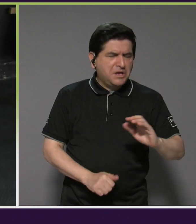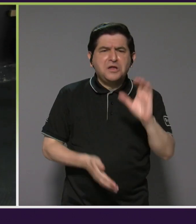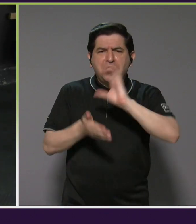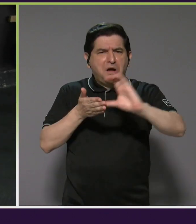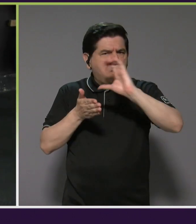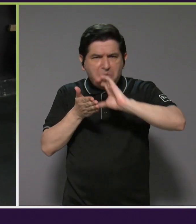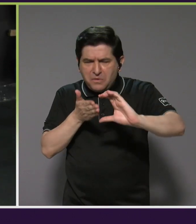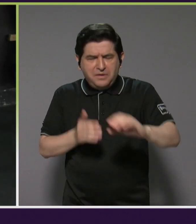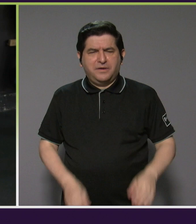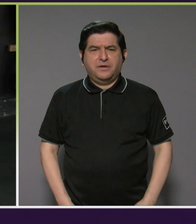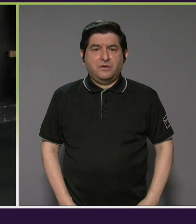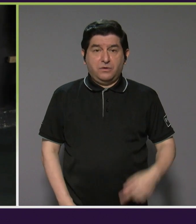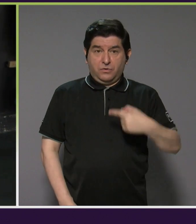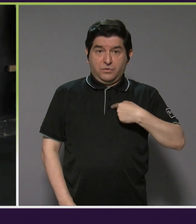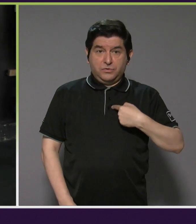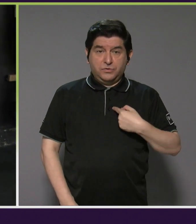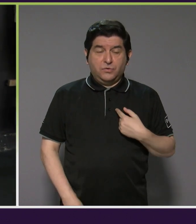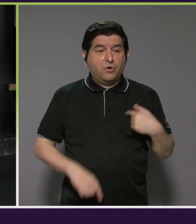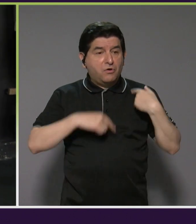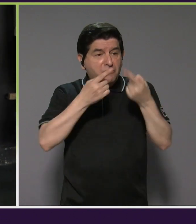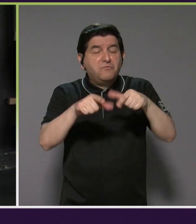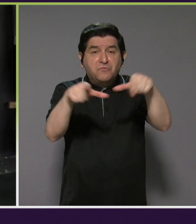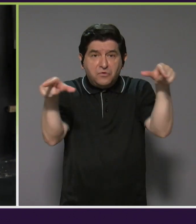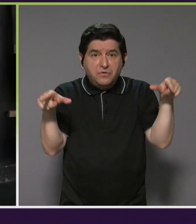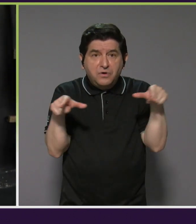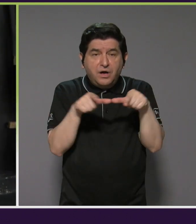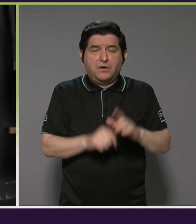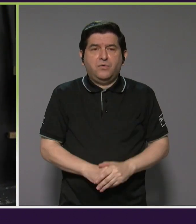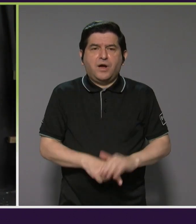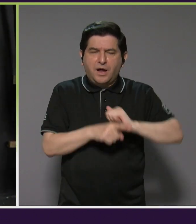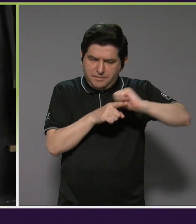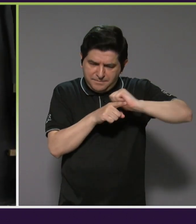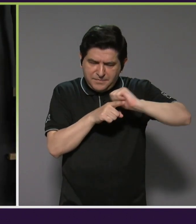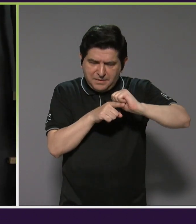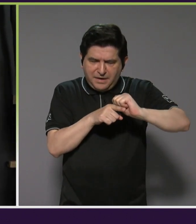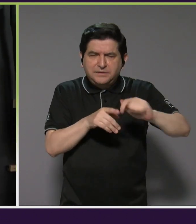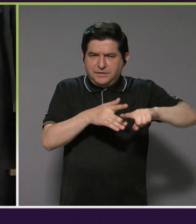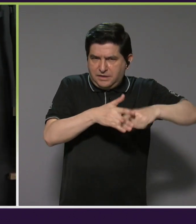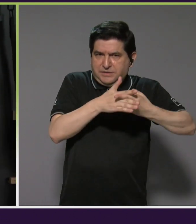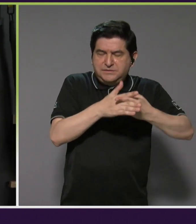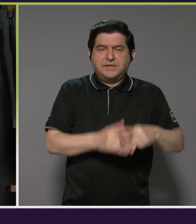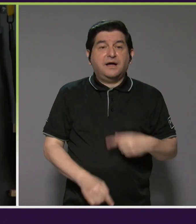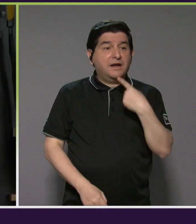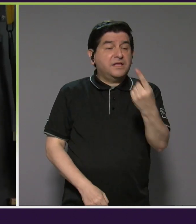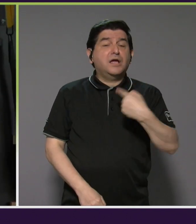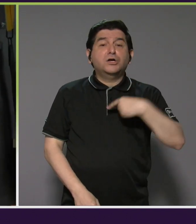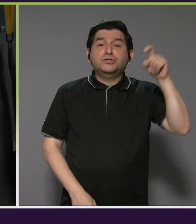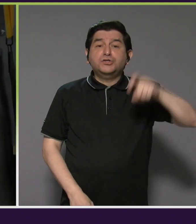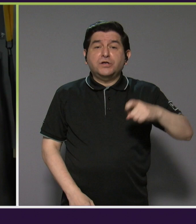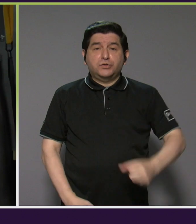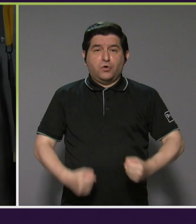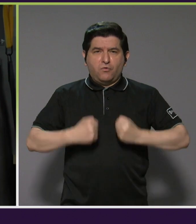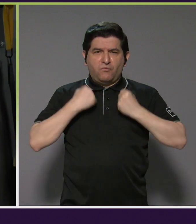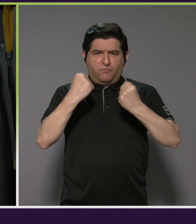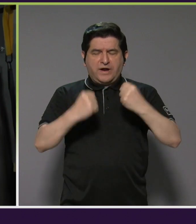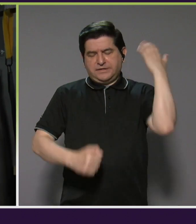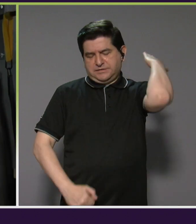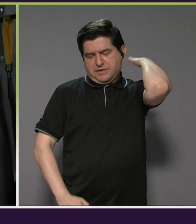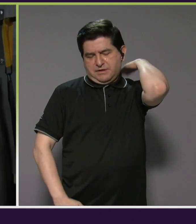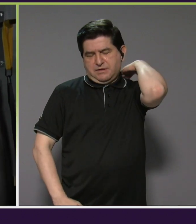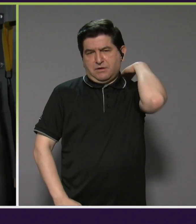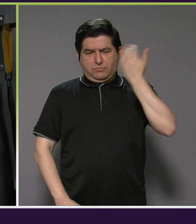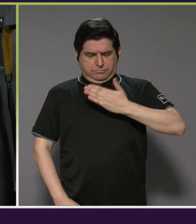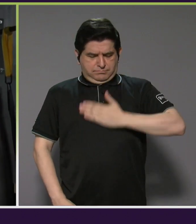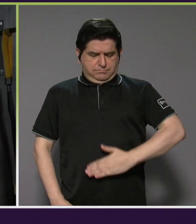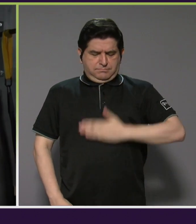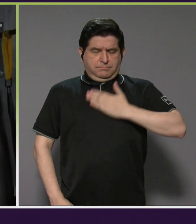Y entré a un lugar de entrenamiento, y especifiqué que yo lo que necesitaba era tener una espalda fuerte, un